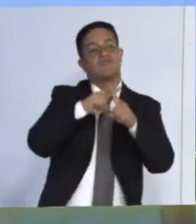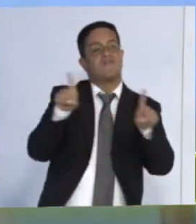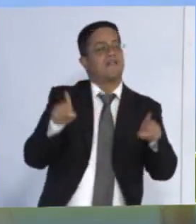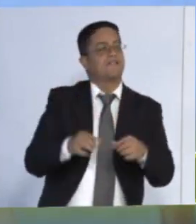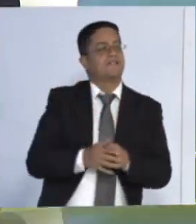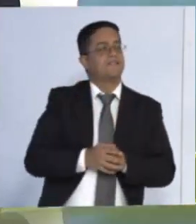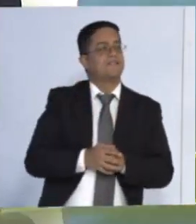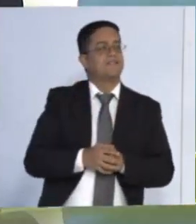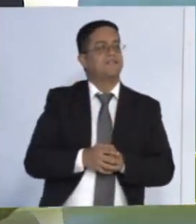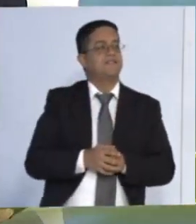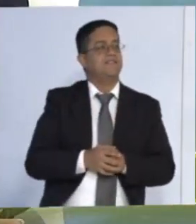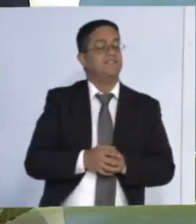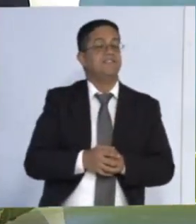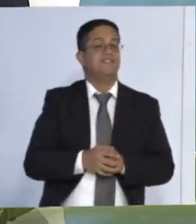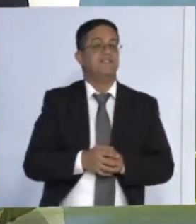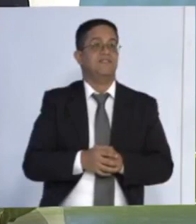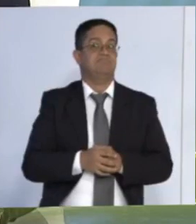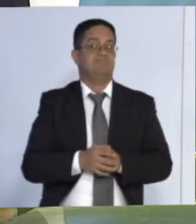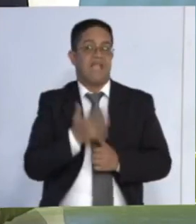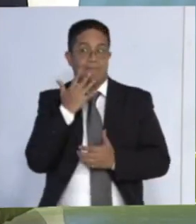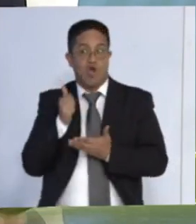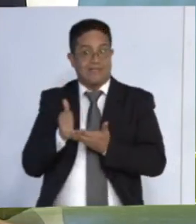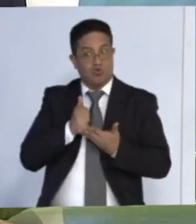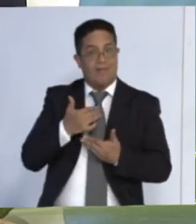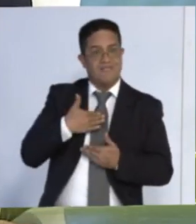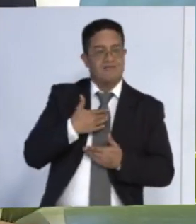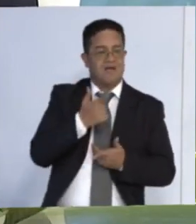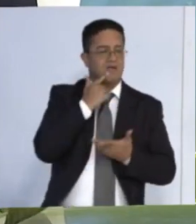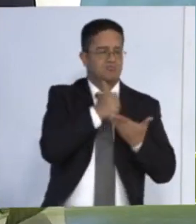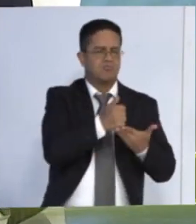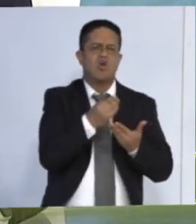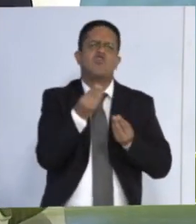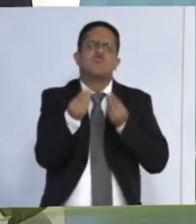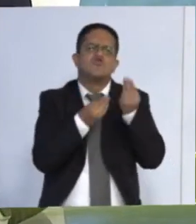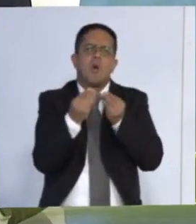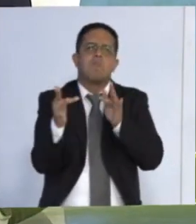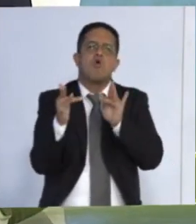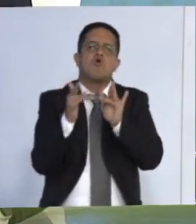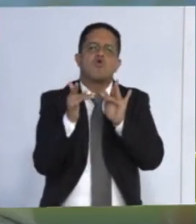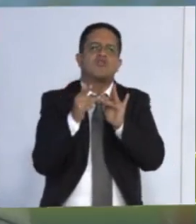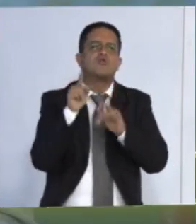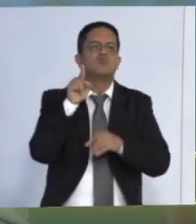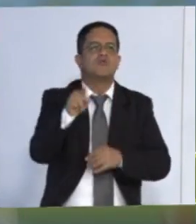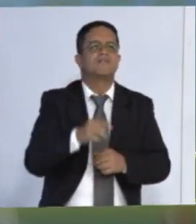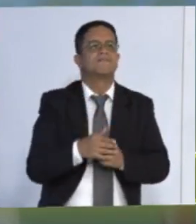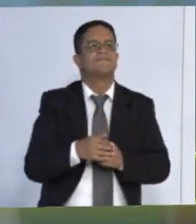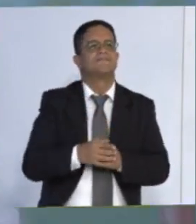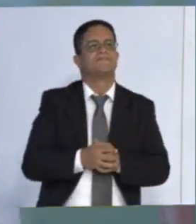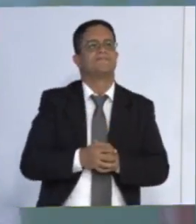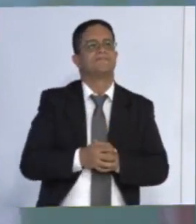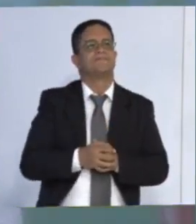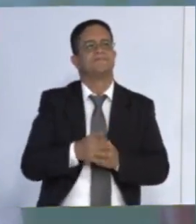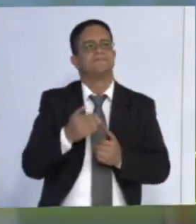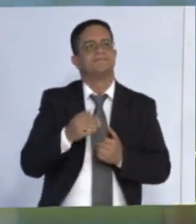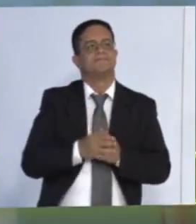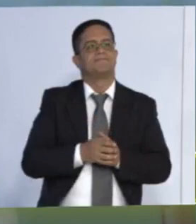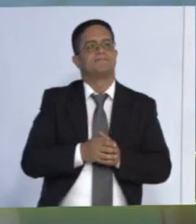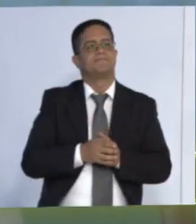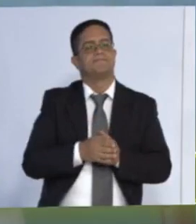mí, capaz no le sirve a usted. No, exactamente. Doctor, ¿cómo lo contactan? Estoy disponible en @doctor